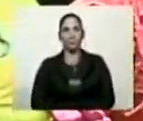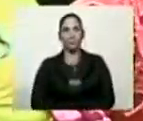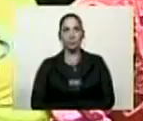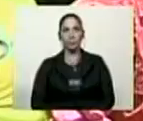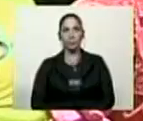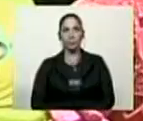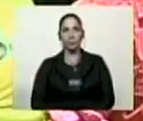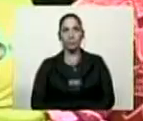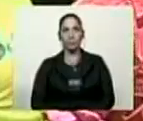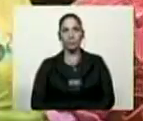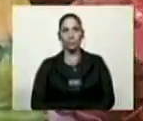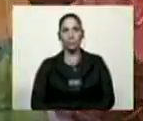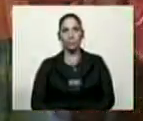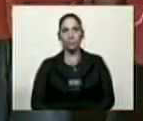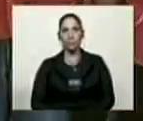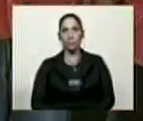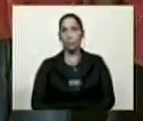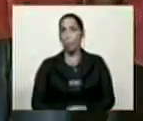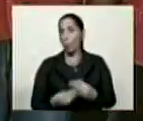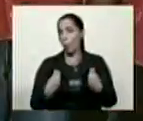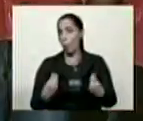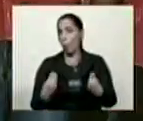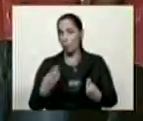Como somos la gente de Oriente.